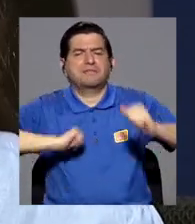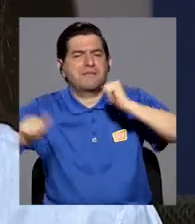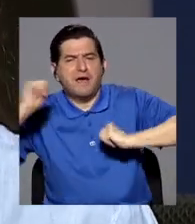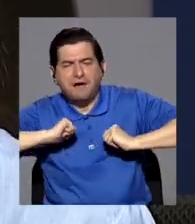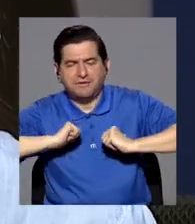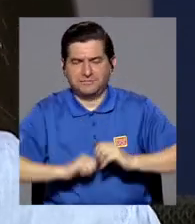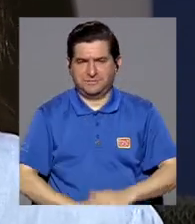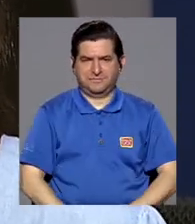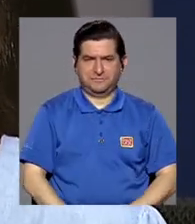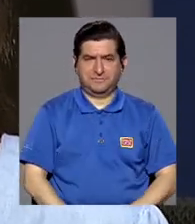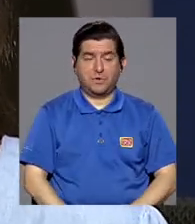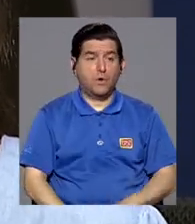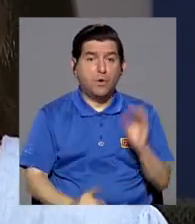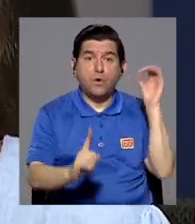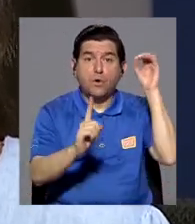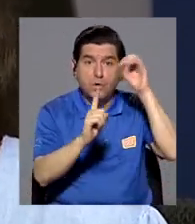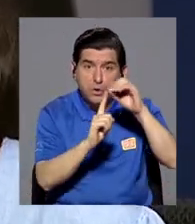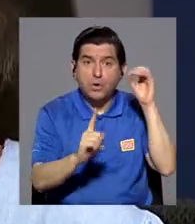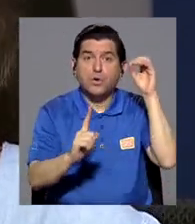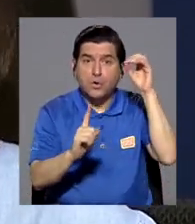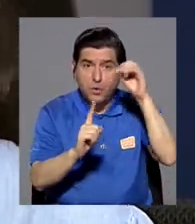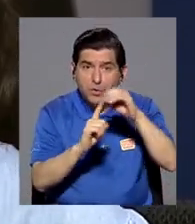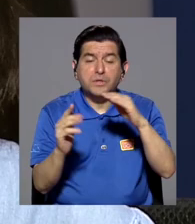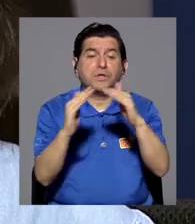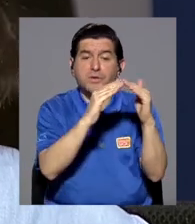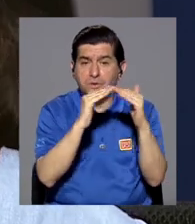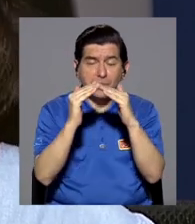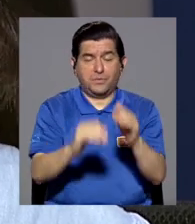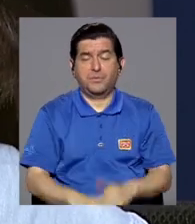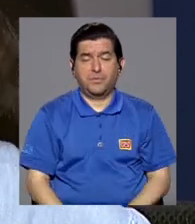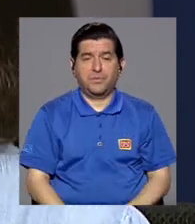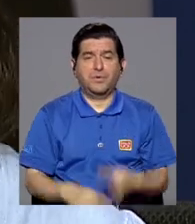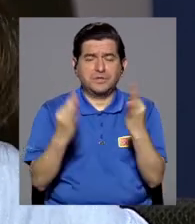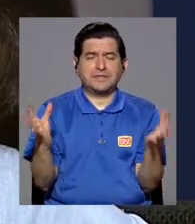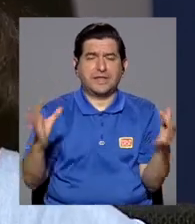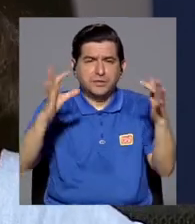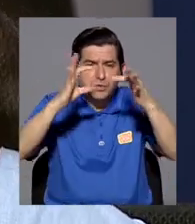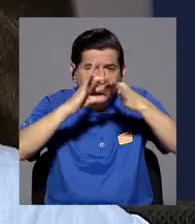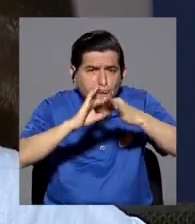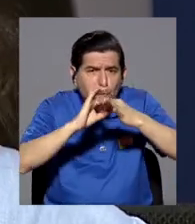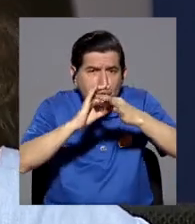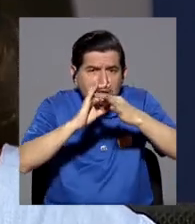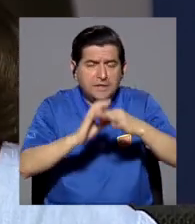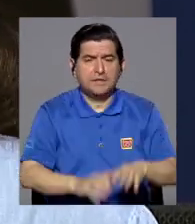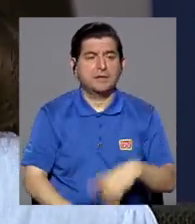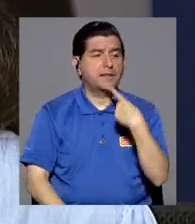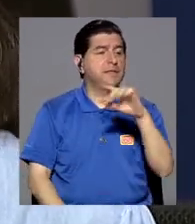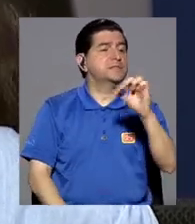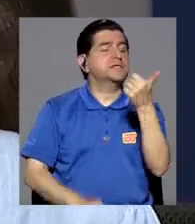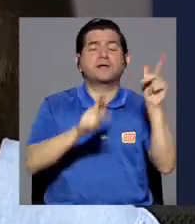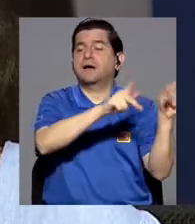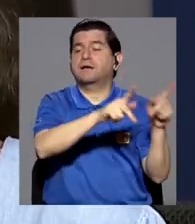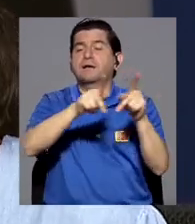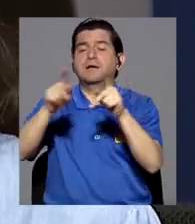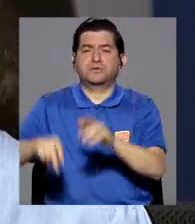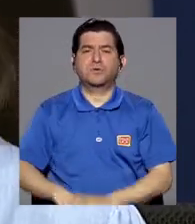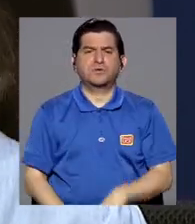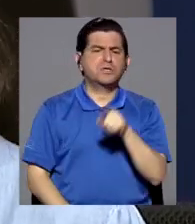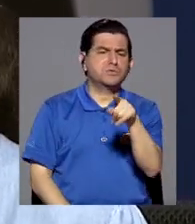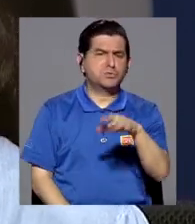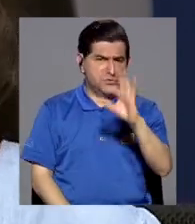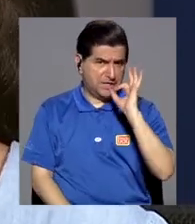teatro y justamente con objetivos comunitarios con objetivos de cuestión con objetivos de decirle al otro de la otra